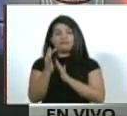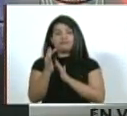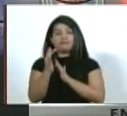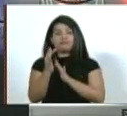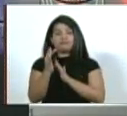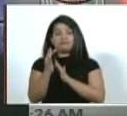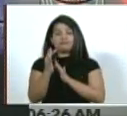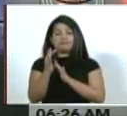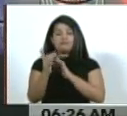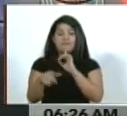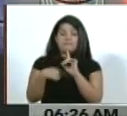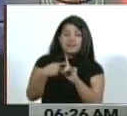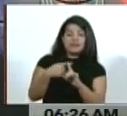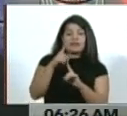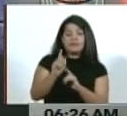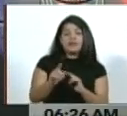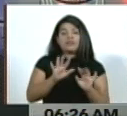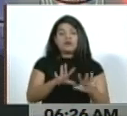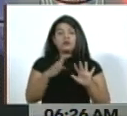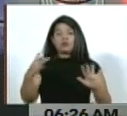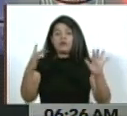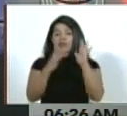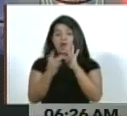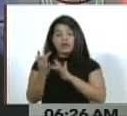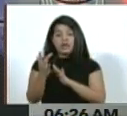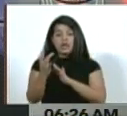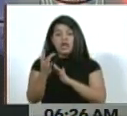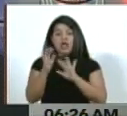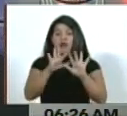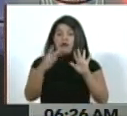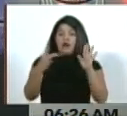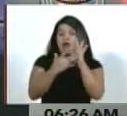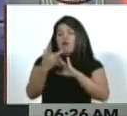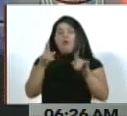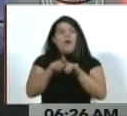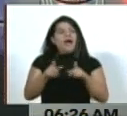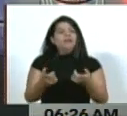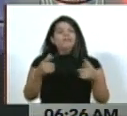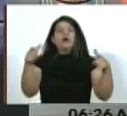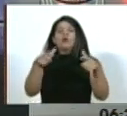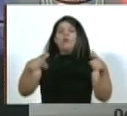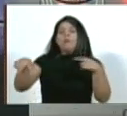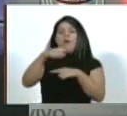Y también el 19 de abril lo han querido ver como un movimiento